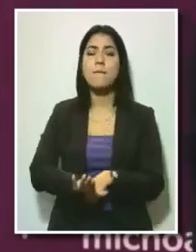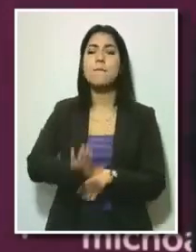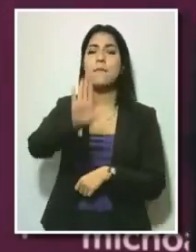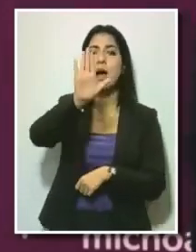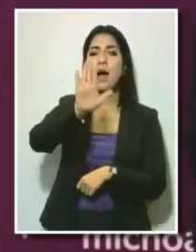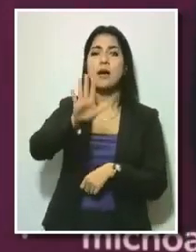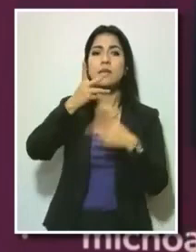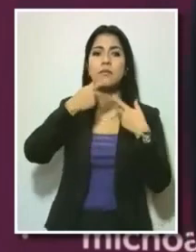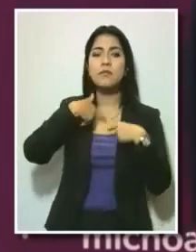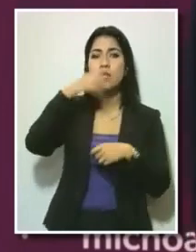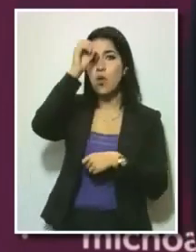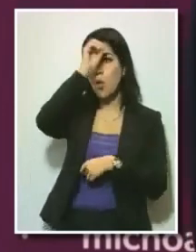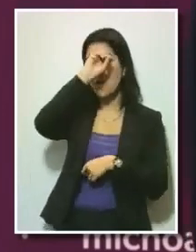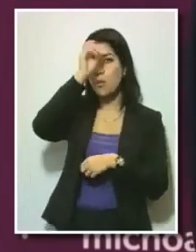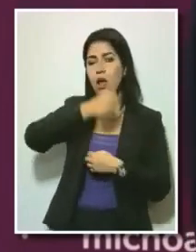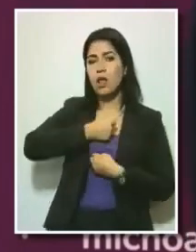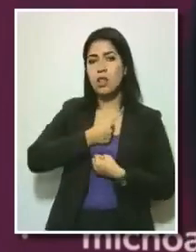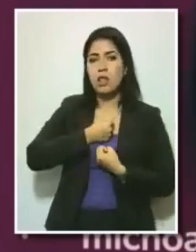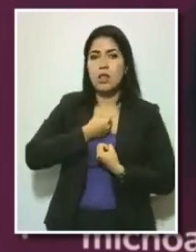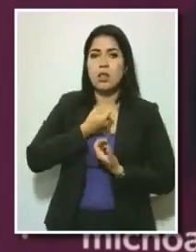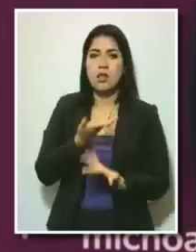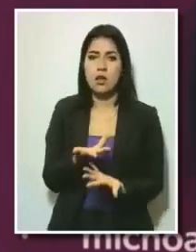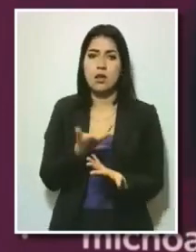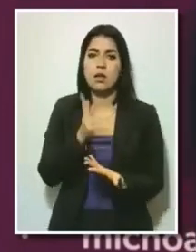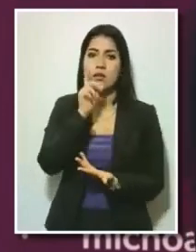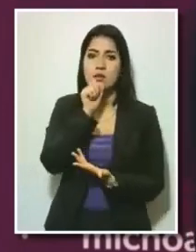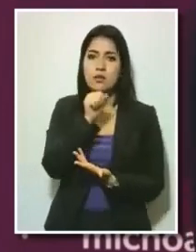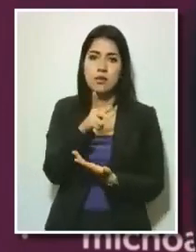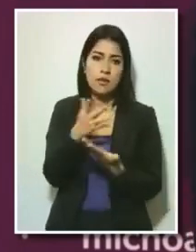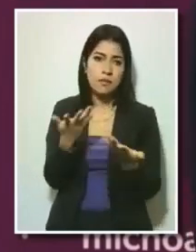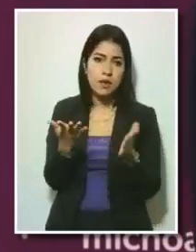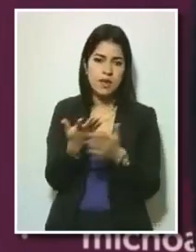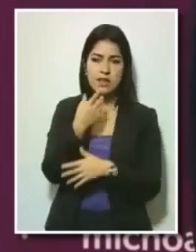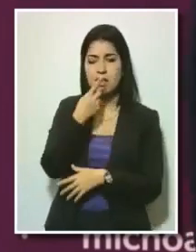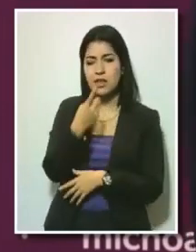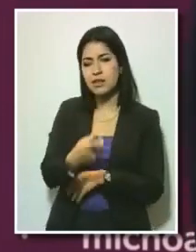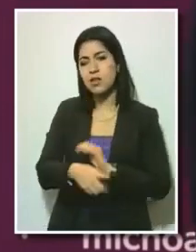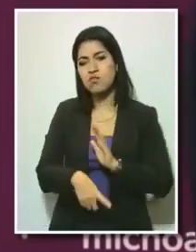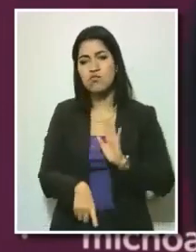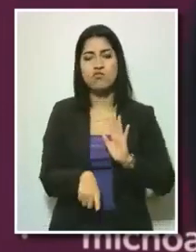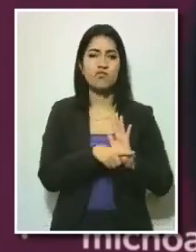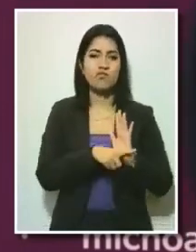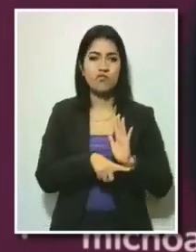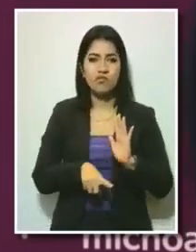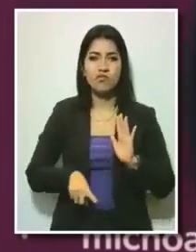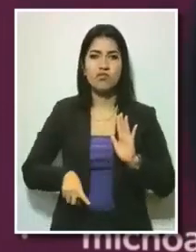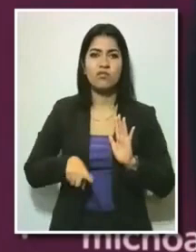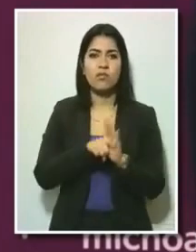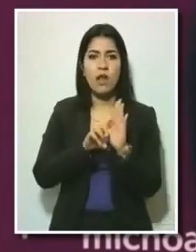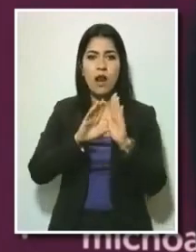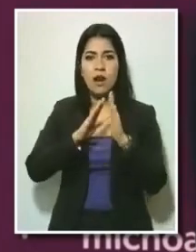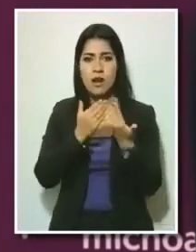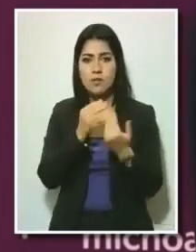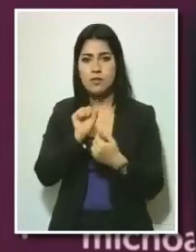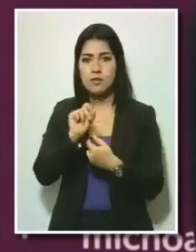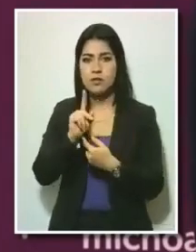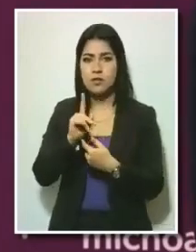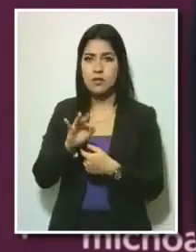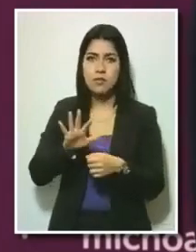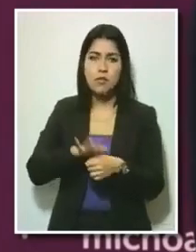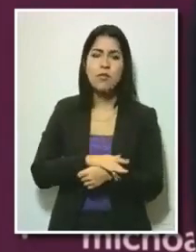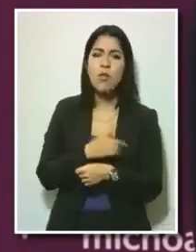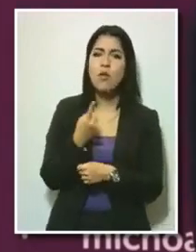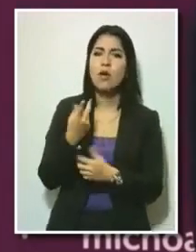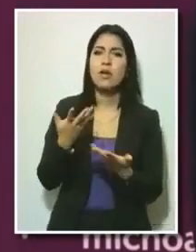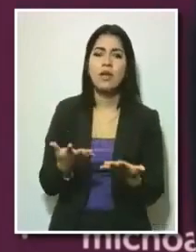está opinando y haciendo una embestida innecesaria de los libros de texto desconocen el